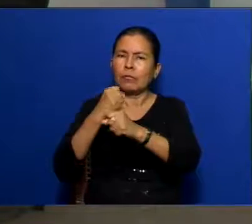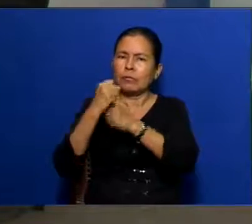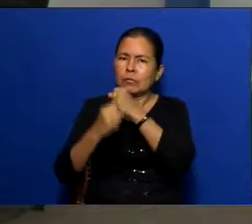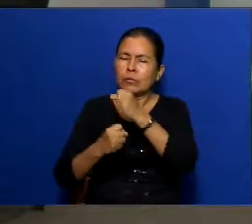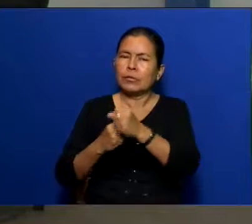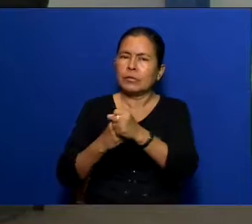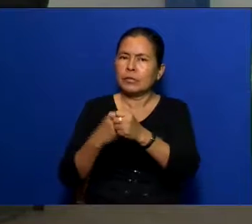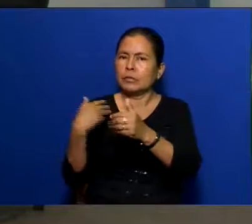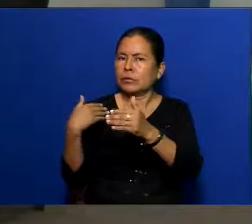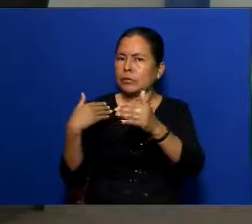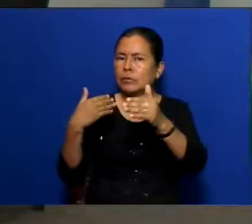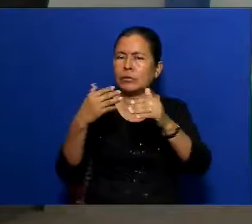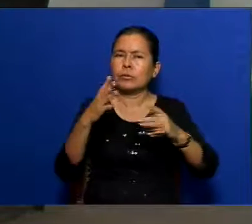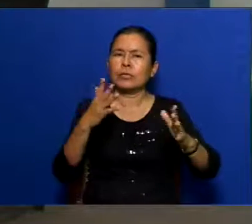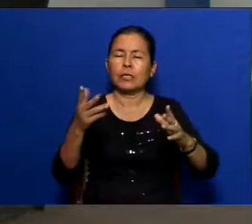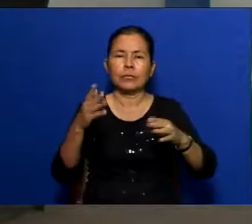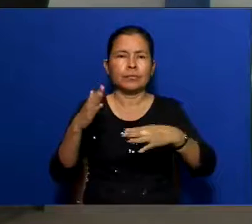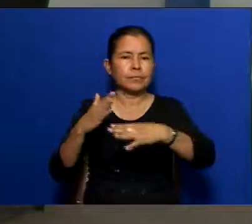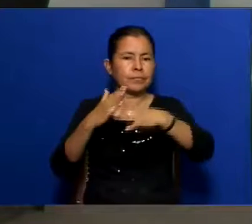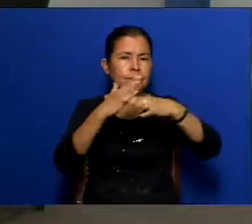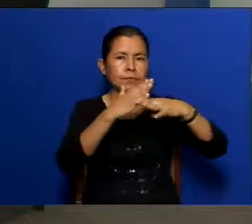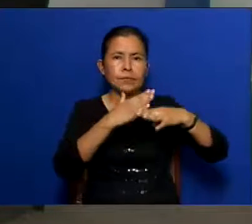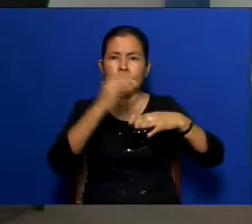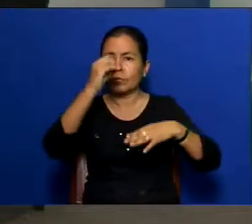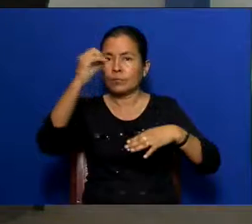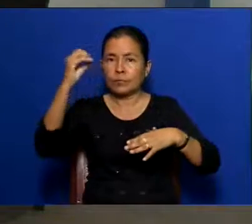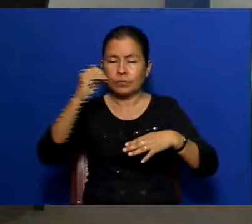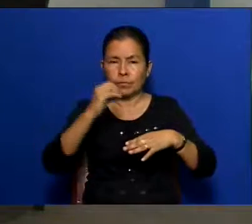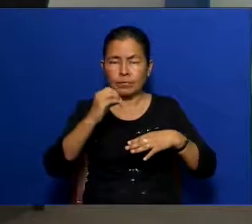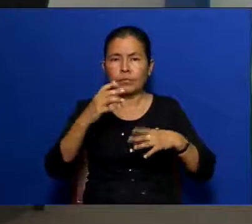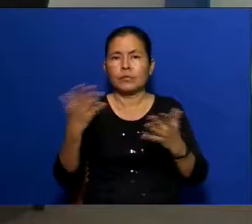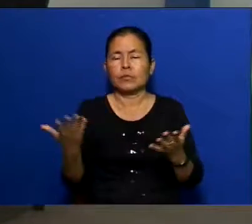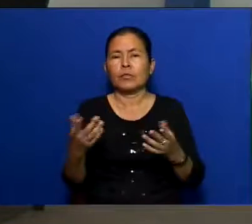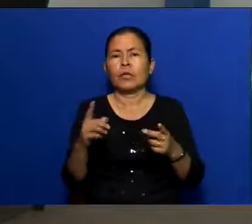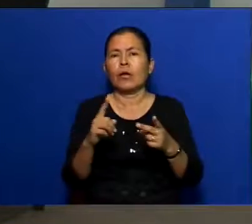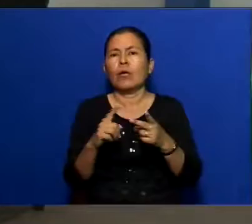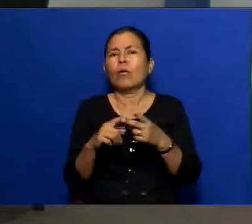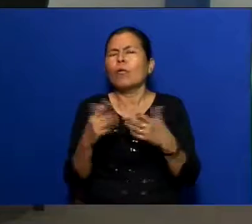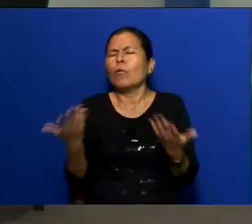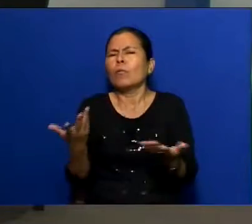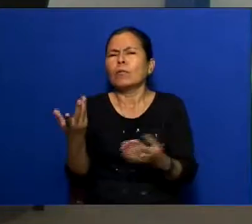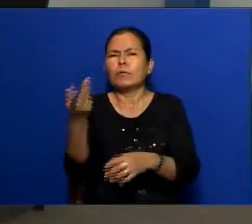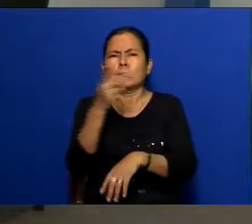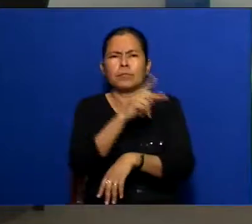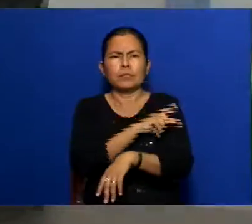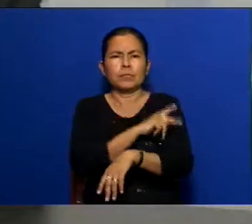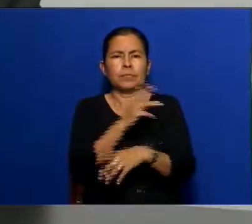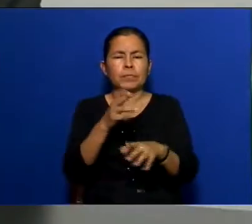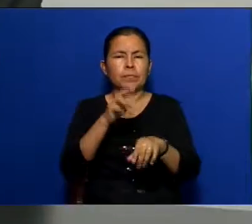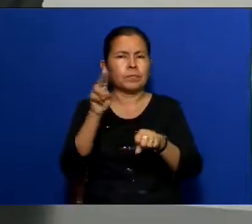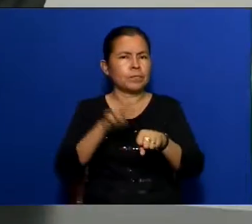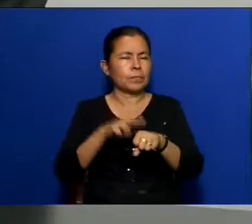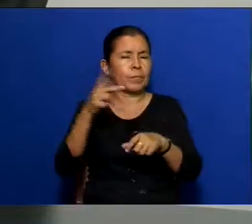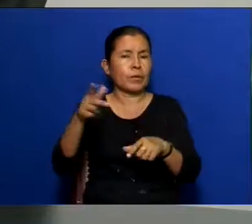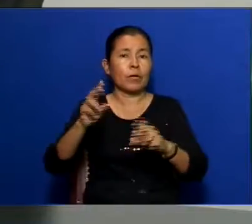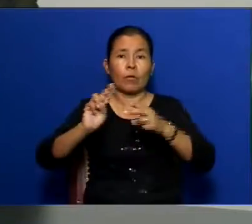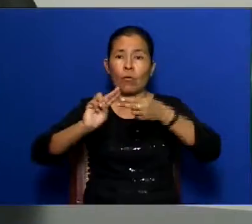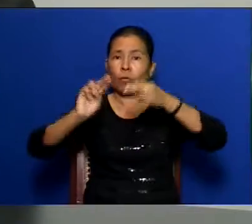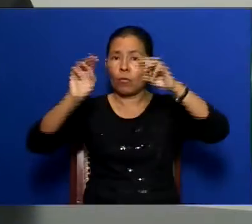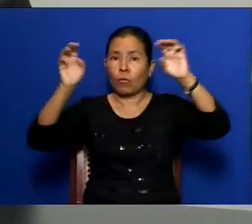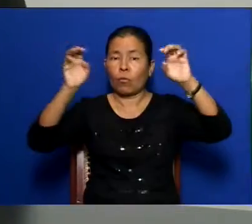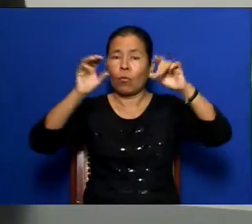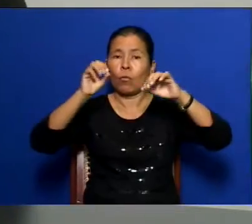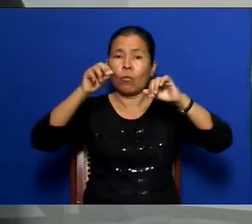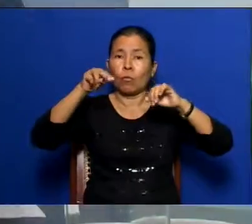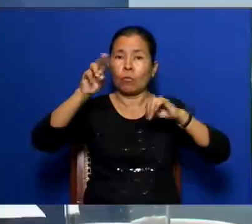una tendencia a disminuir. Ahora, desde el punto de vista de la seguridad, las Naciones Unidas considera que